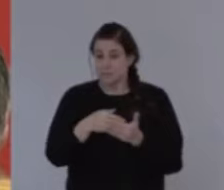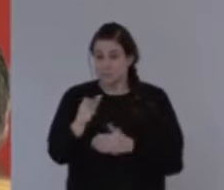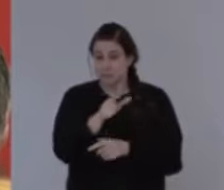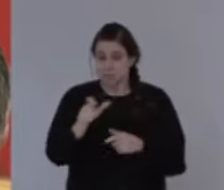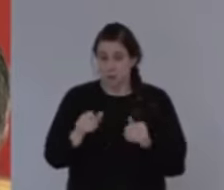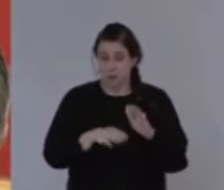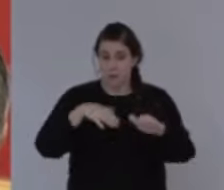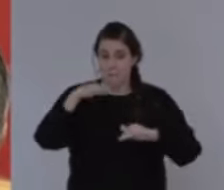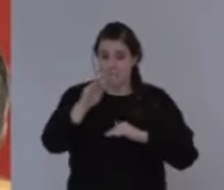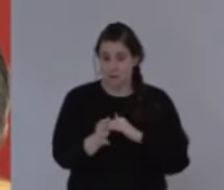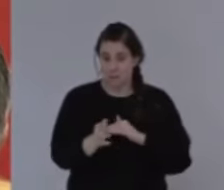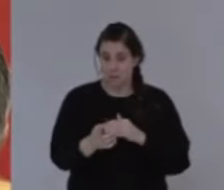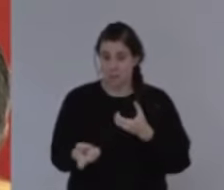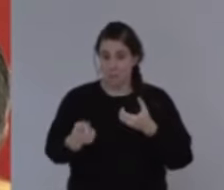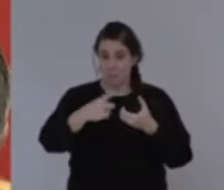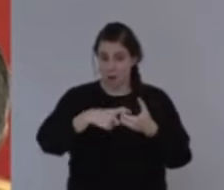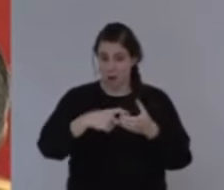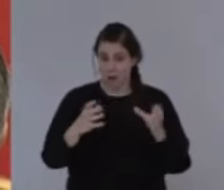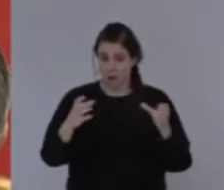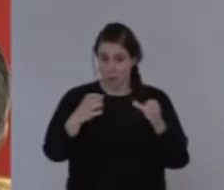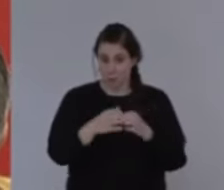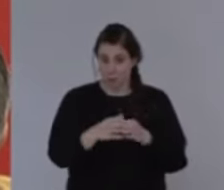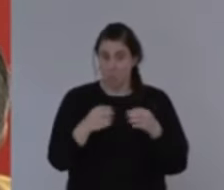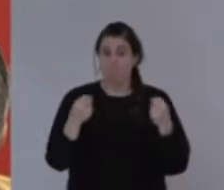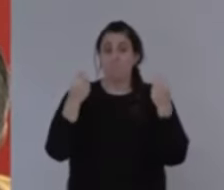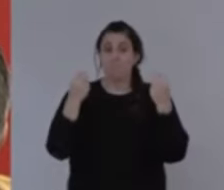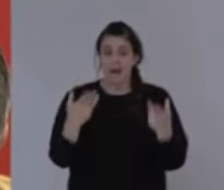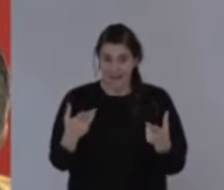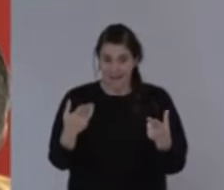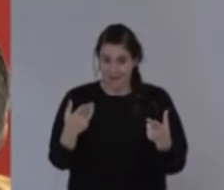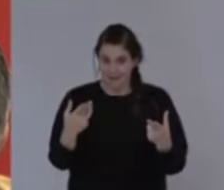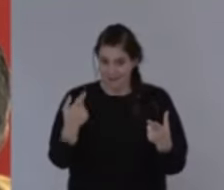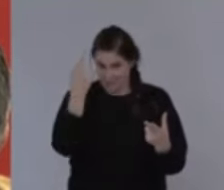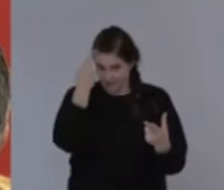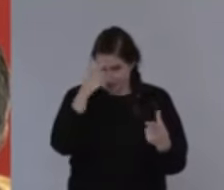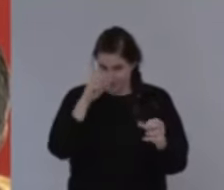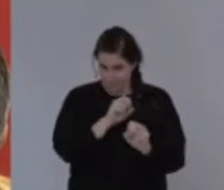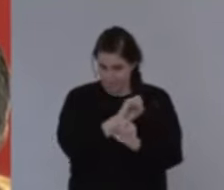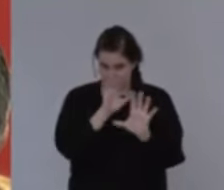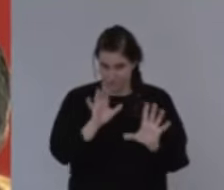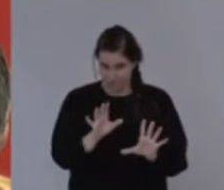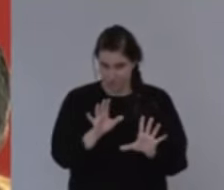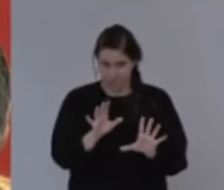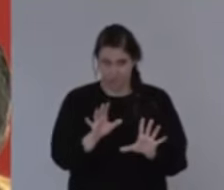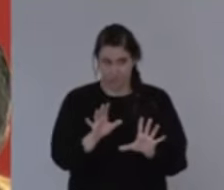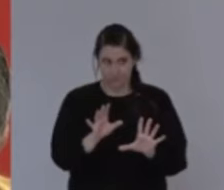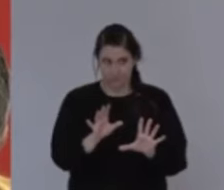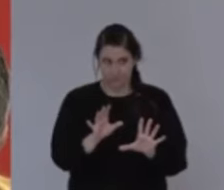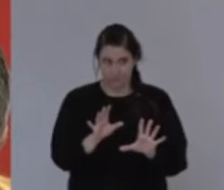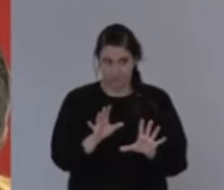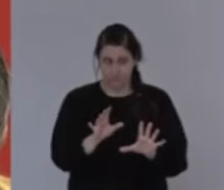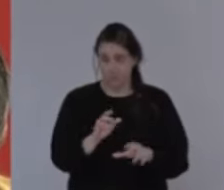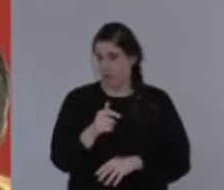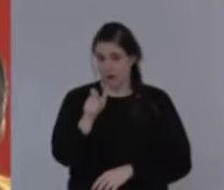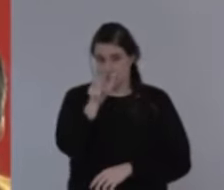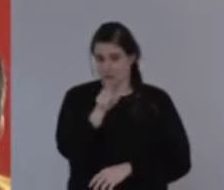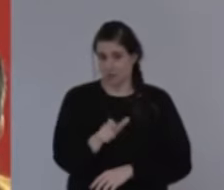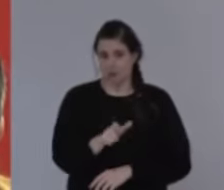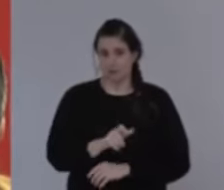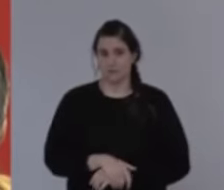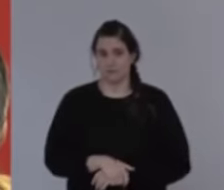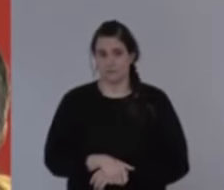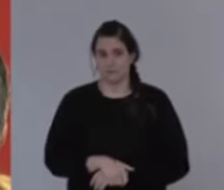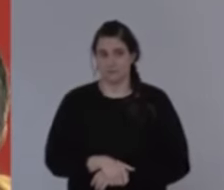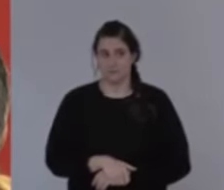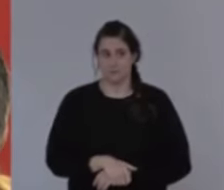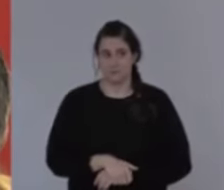paso de militar en este partido. El para qué estar en política. Y desde luego nuestra referencia son las personas. Y